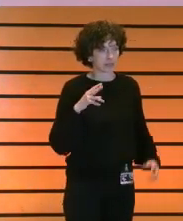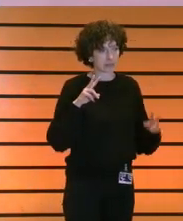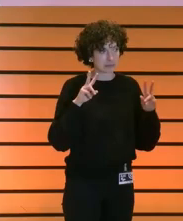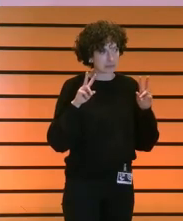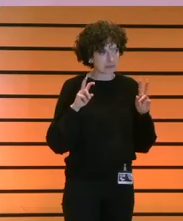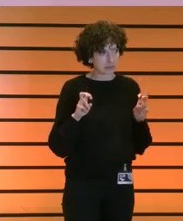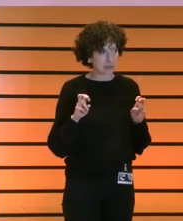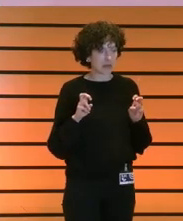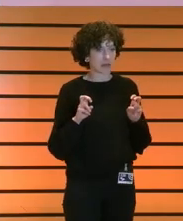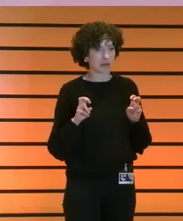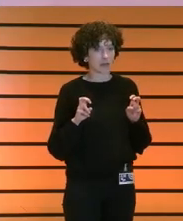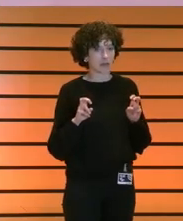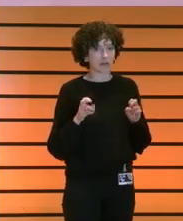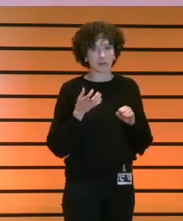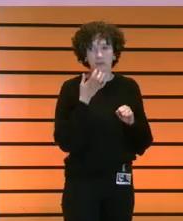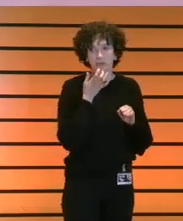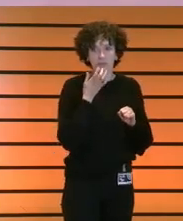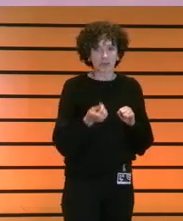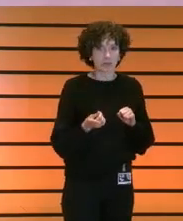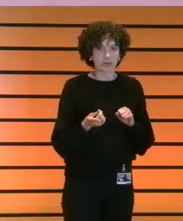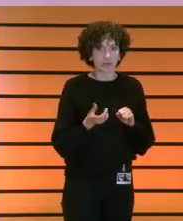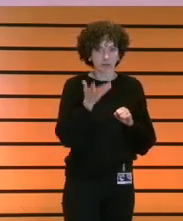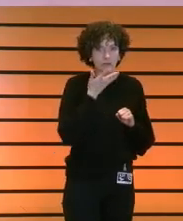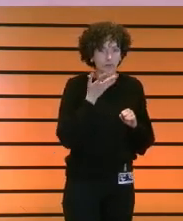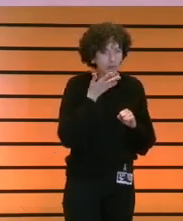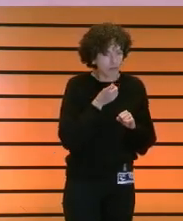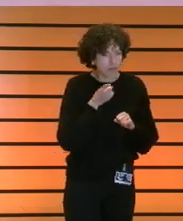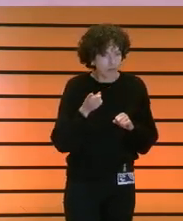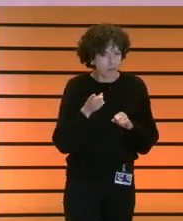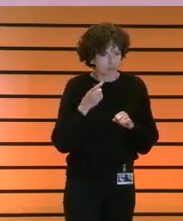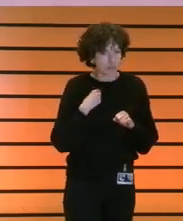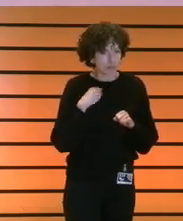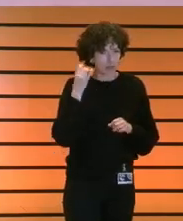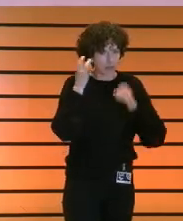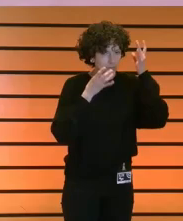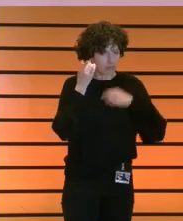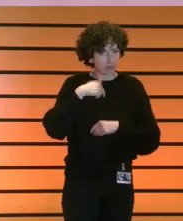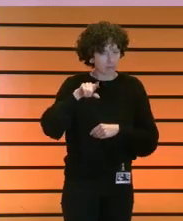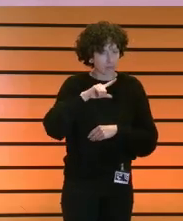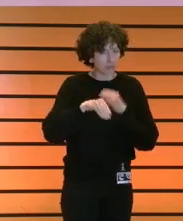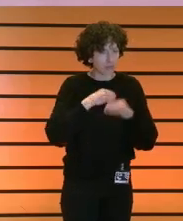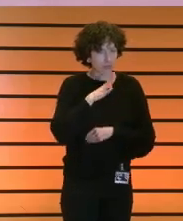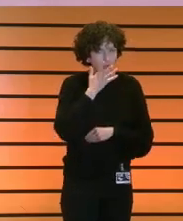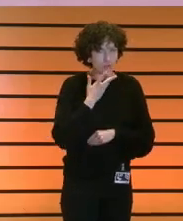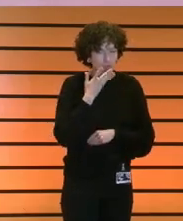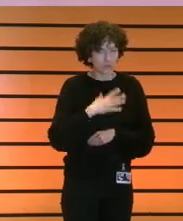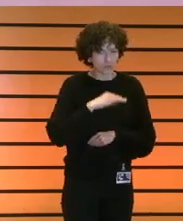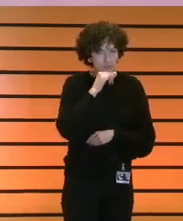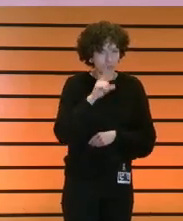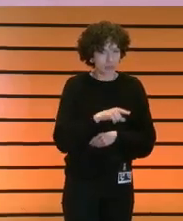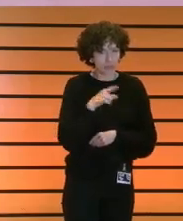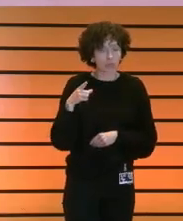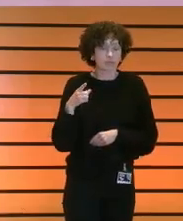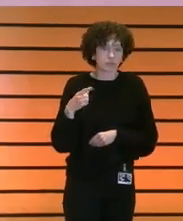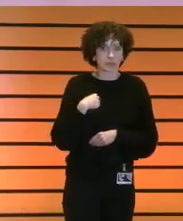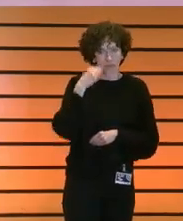tema de si son suficientemente conocidos las actividades que desarrolláis, yo creo que van siendo cada vez